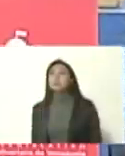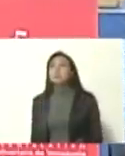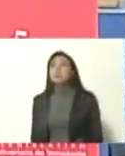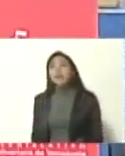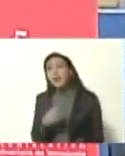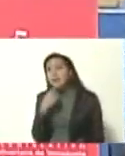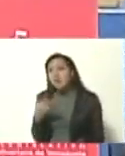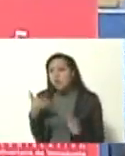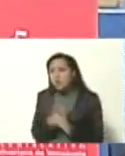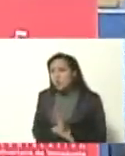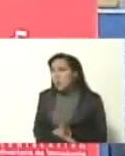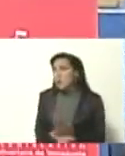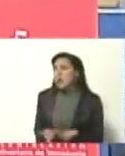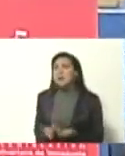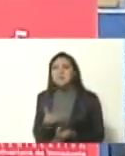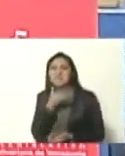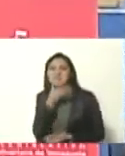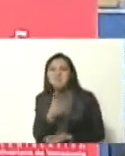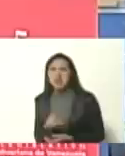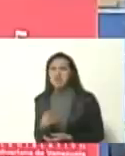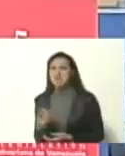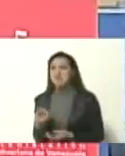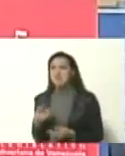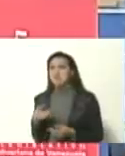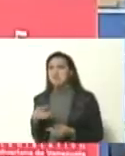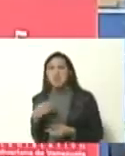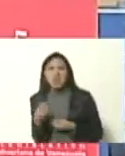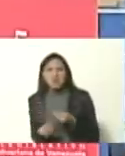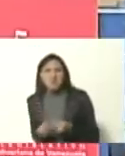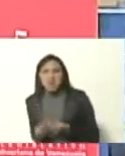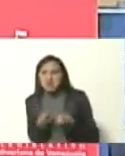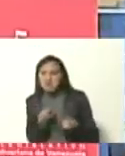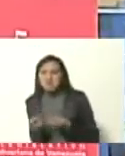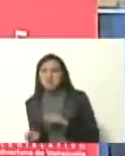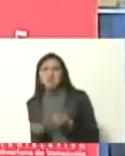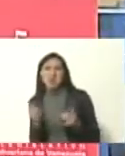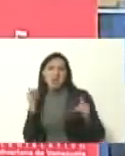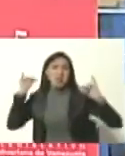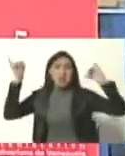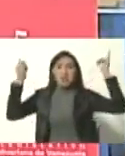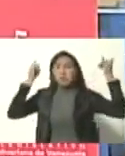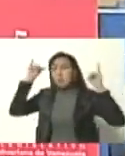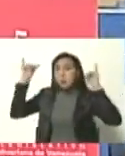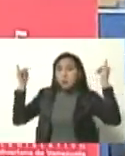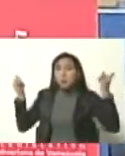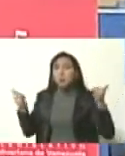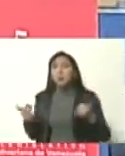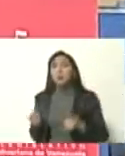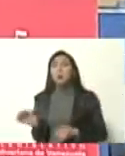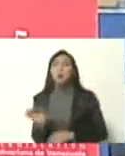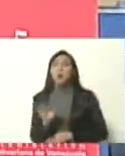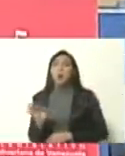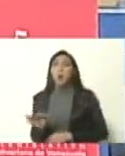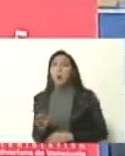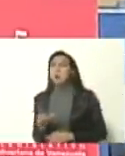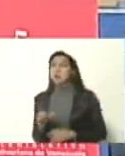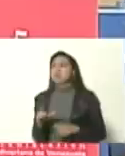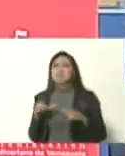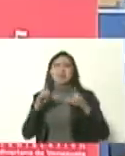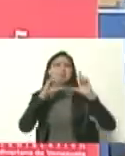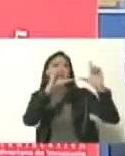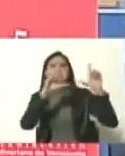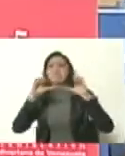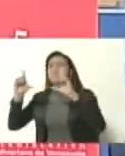de un arreglo floral o de colocar unas mesas de una agencia de festejos o de colocar unos afiches o de